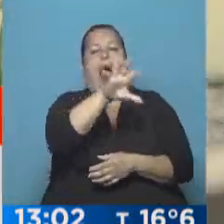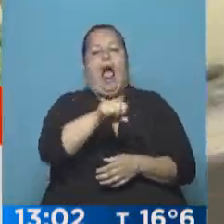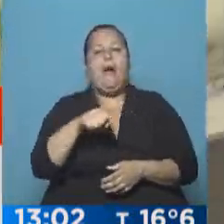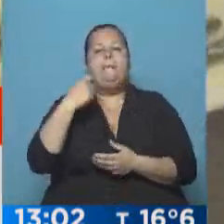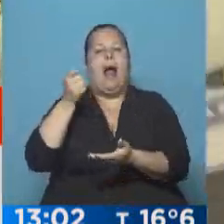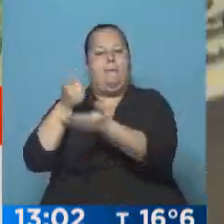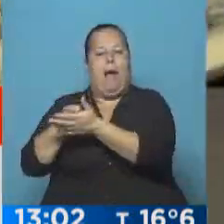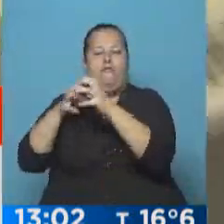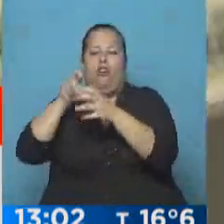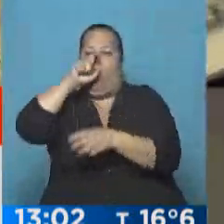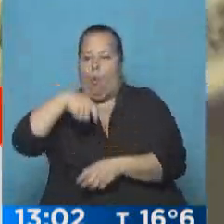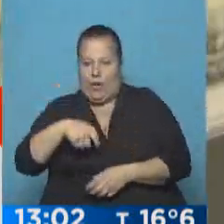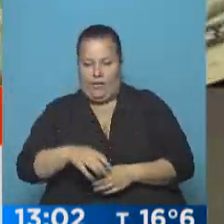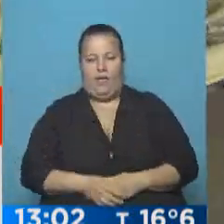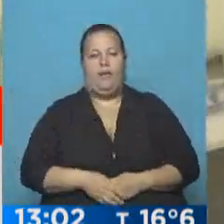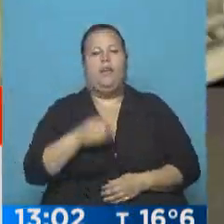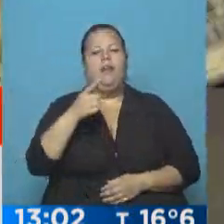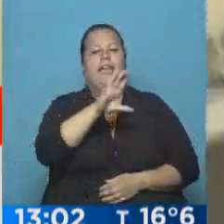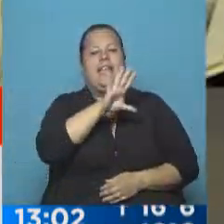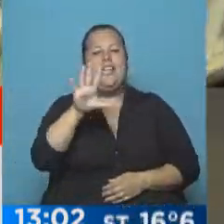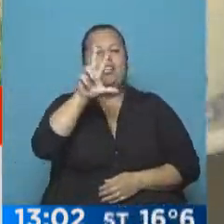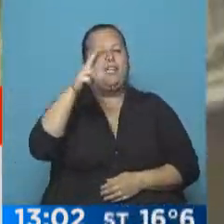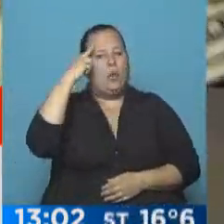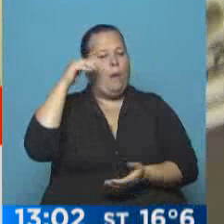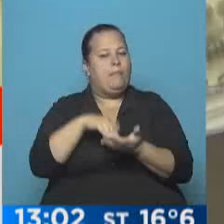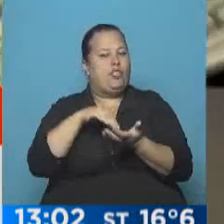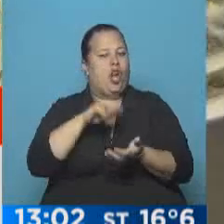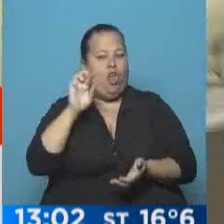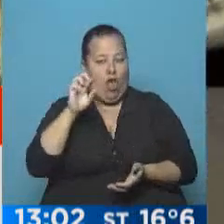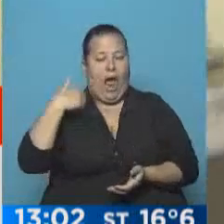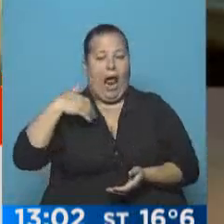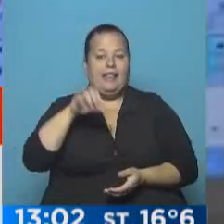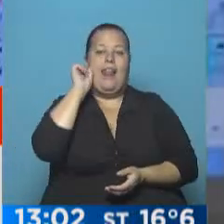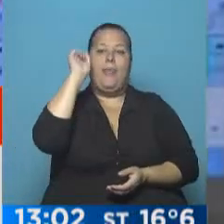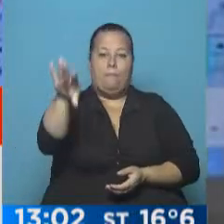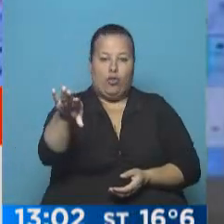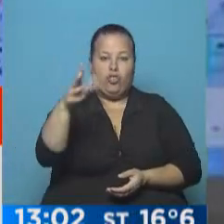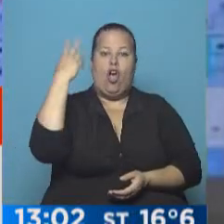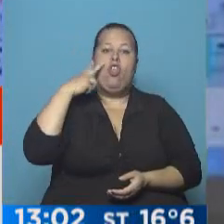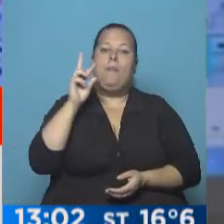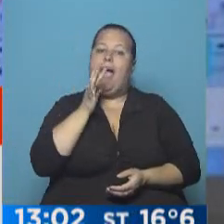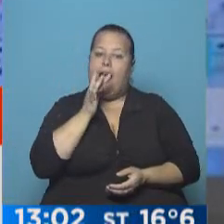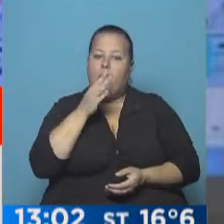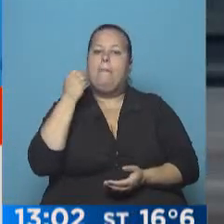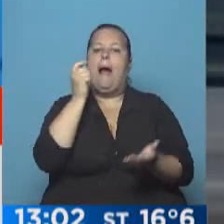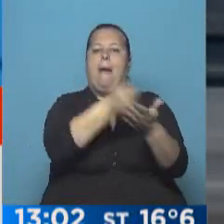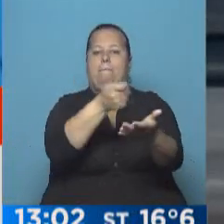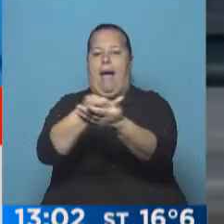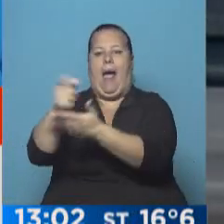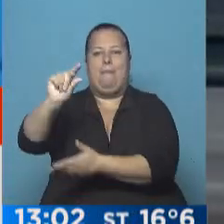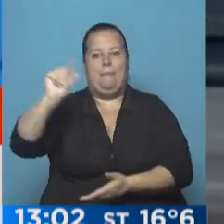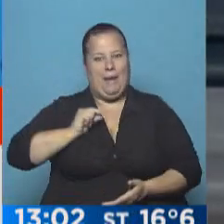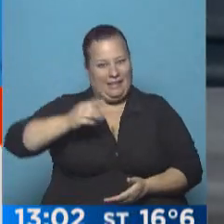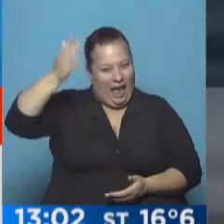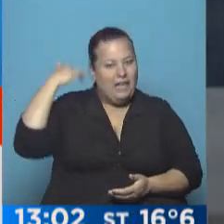para pagar a los fondos buitre. Se tratan de 539 millones de dólares que Argentina depositó en 2014 para el pago a acreedores